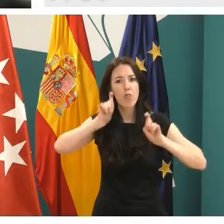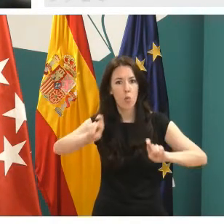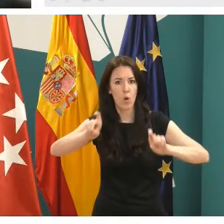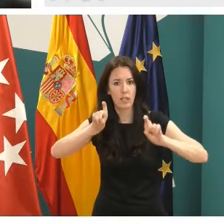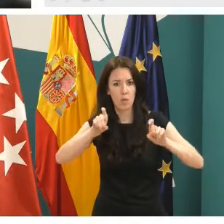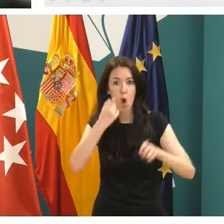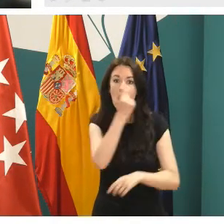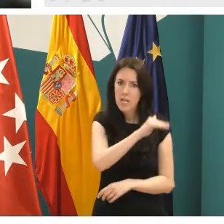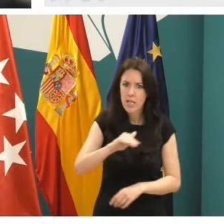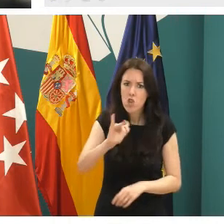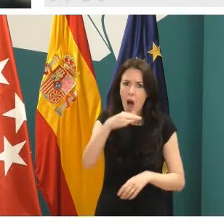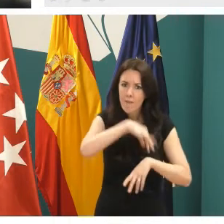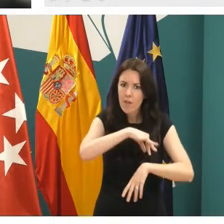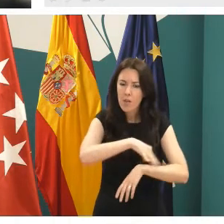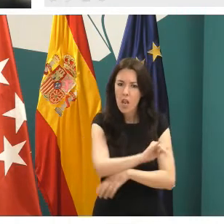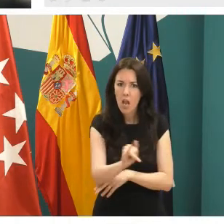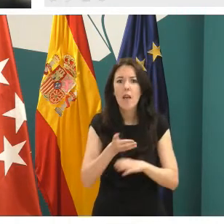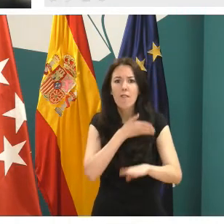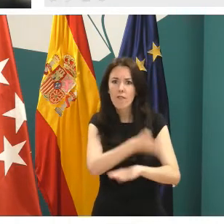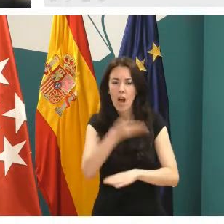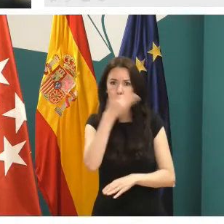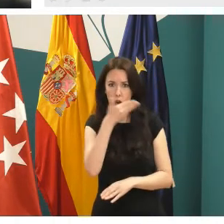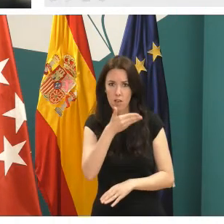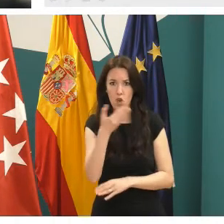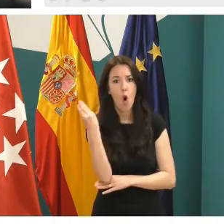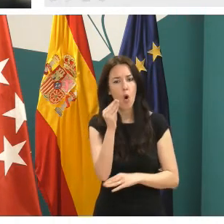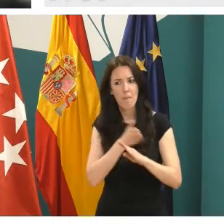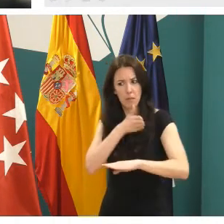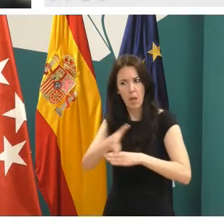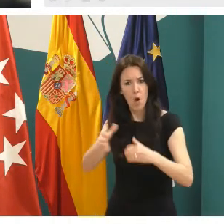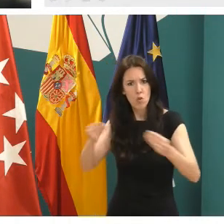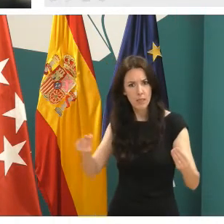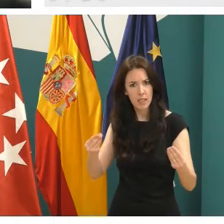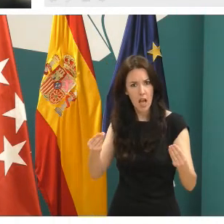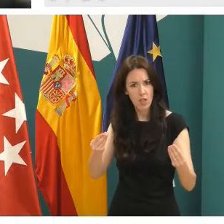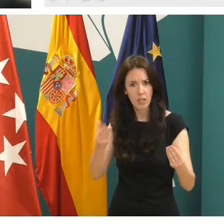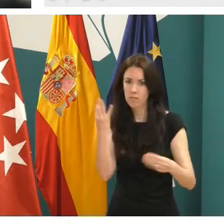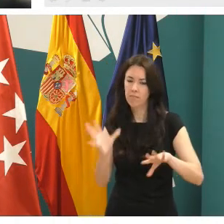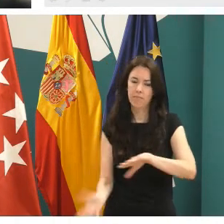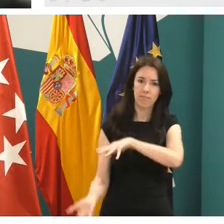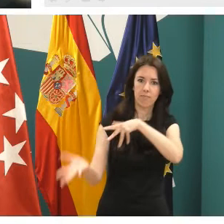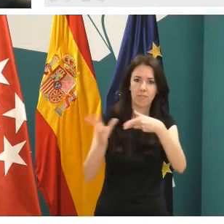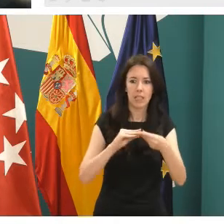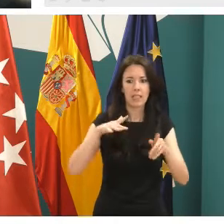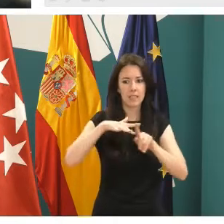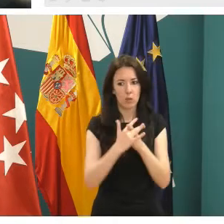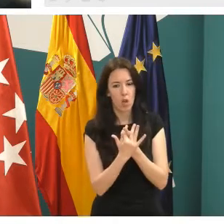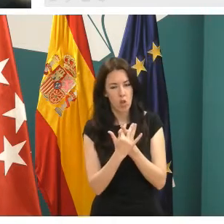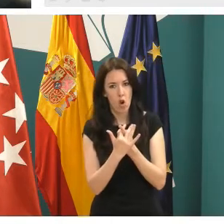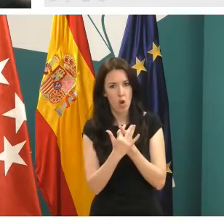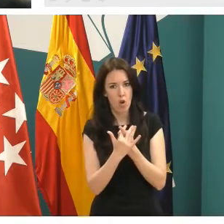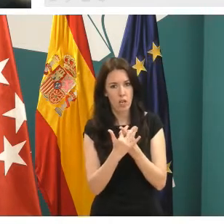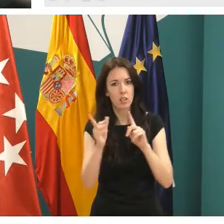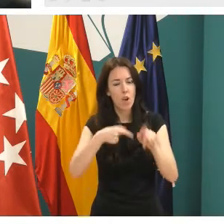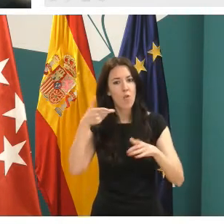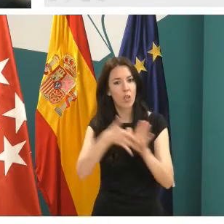Hay niños con estas patologías que van a colegios, hay jóvenes que van a universidades, y hay que adaptar situaciones, luego eso se